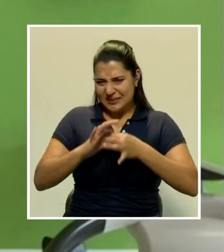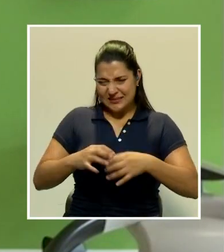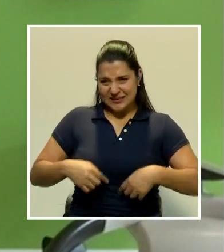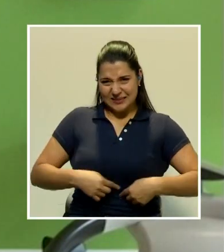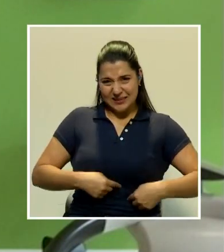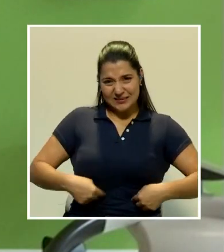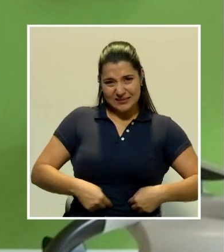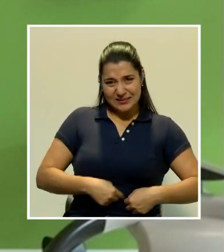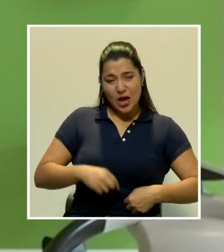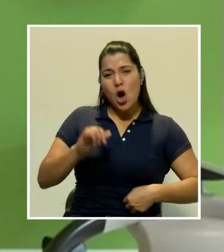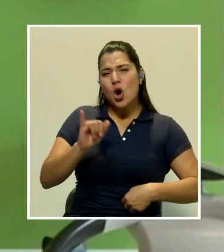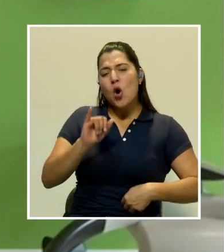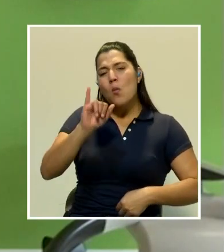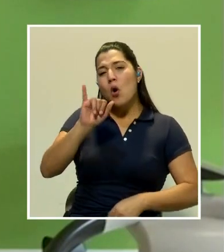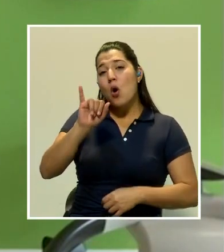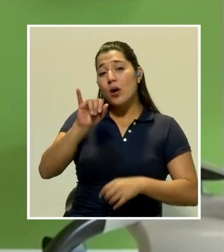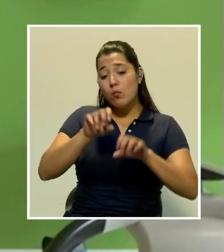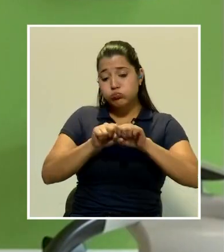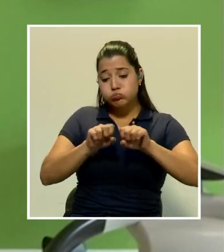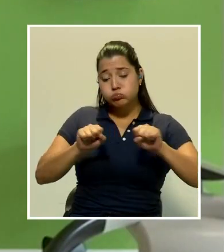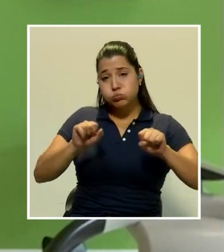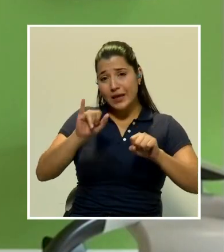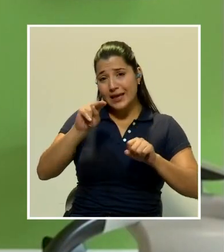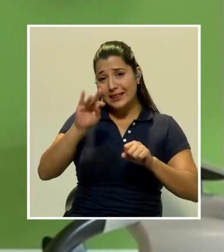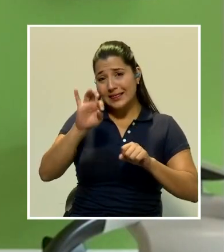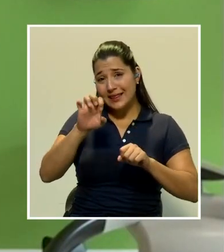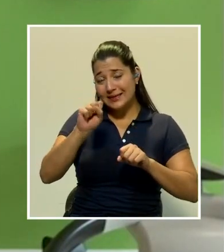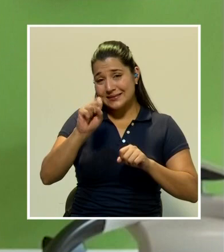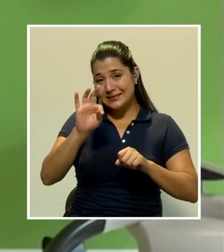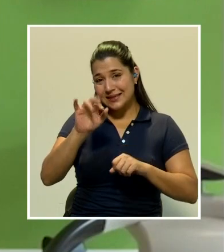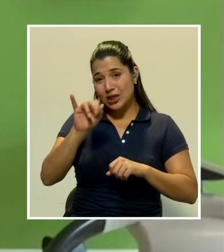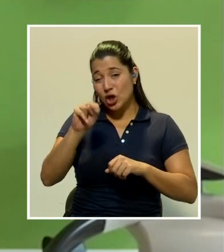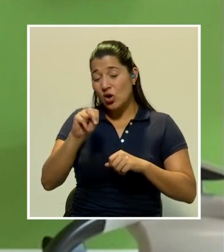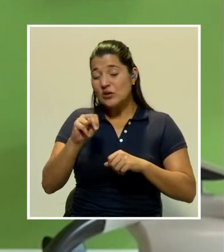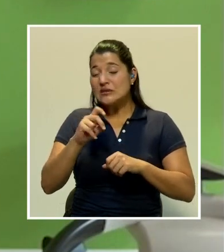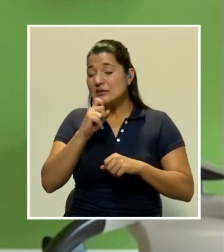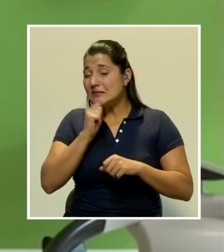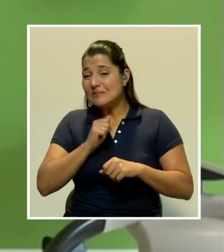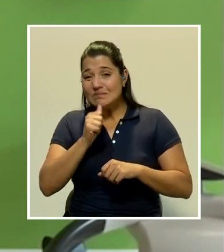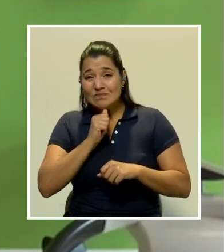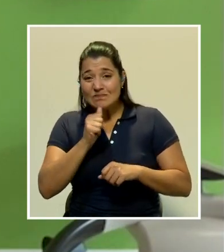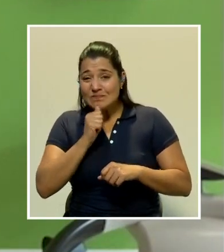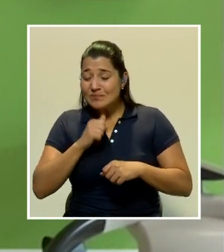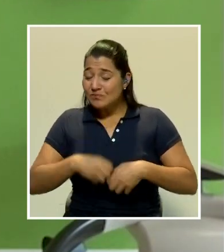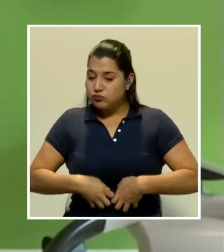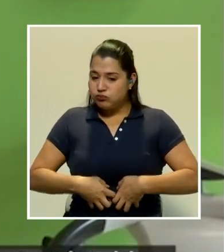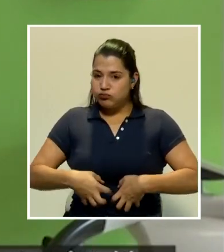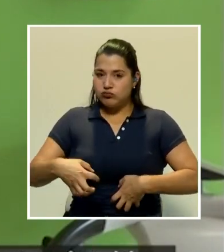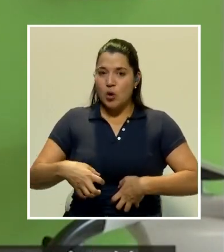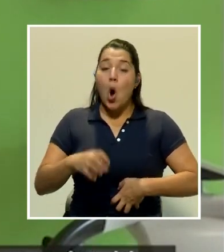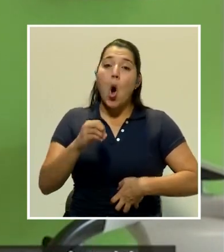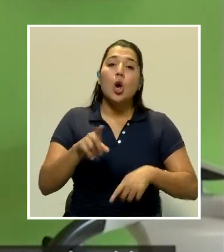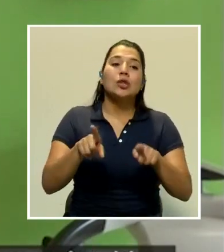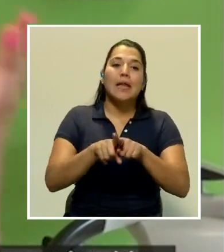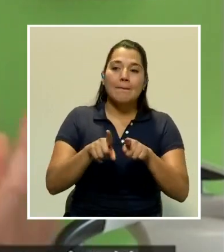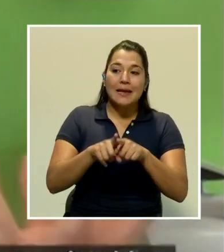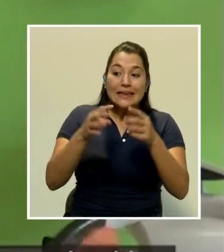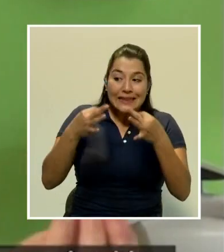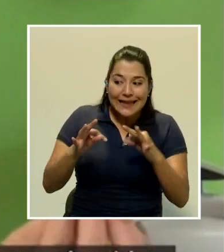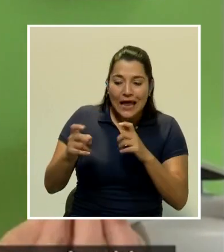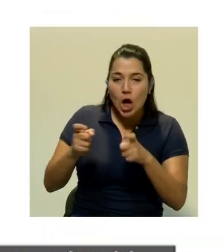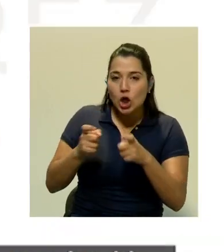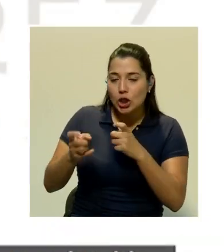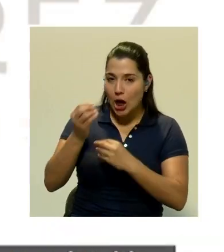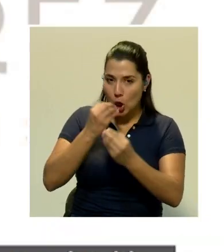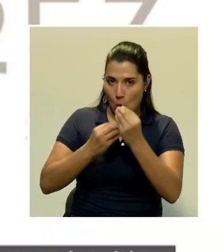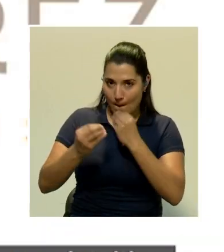son el síndrome de intestino irritable y lo que es el manejo de hacer las paces con la comida, que es todo lo que es el mindful